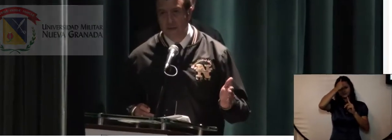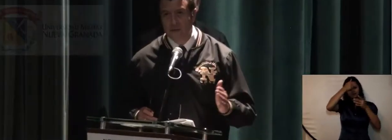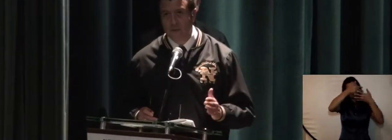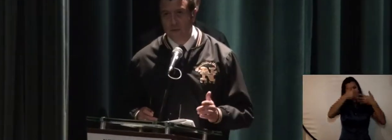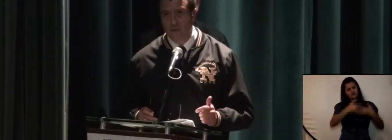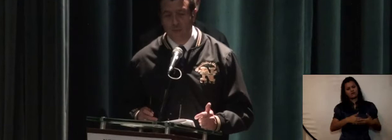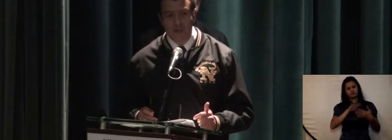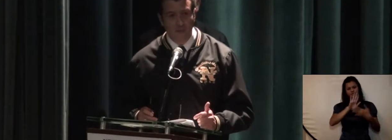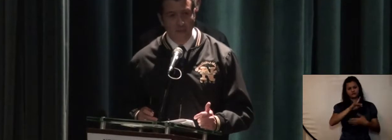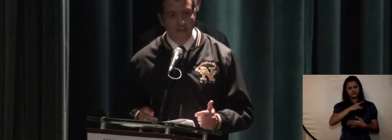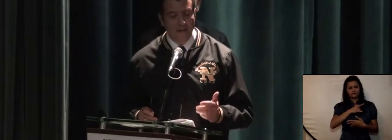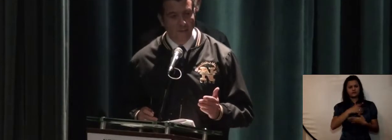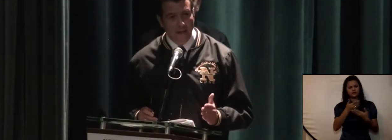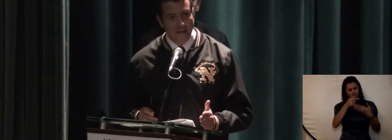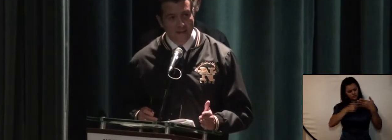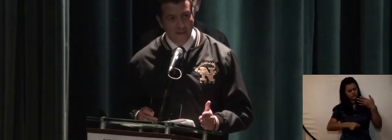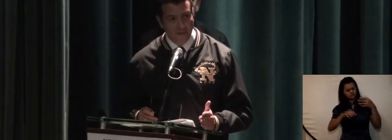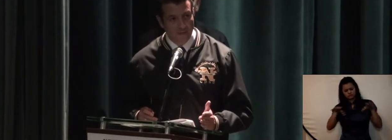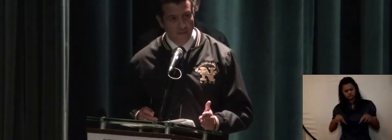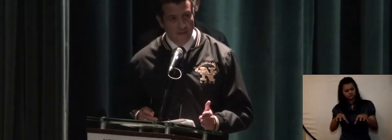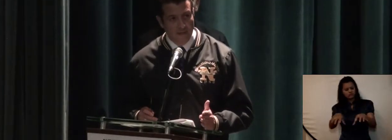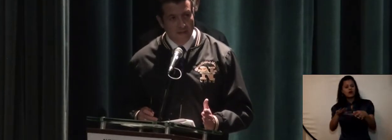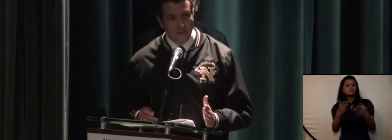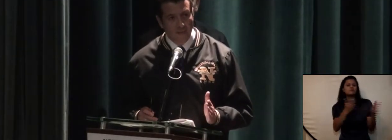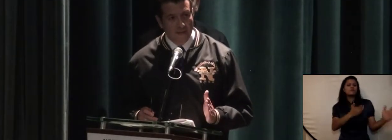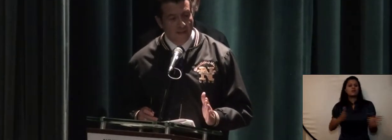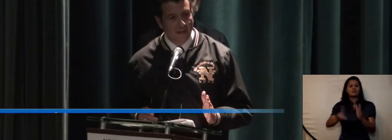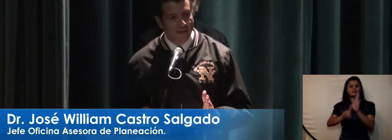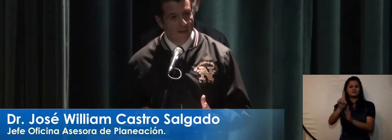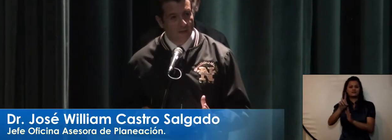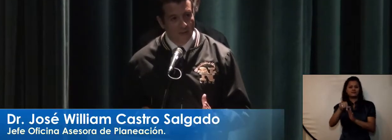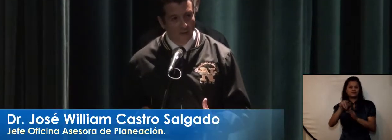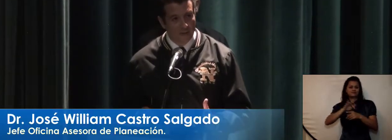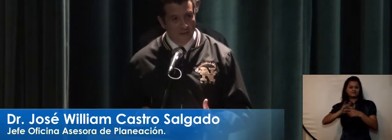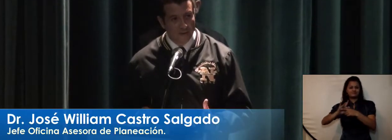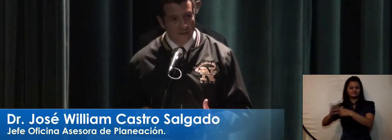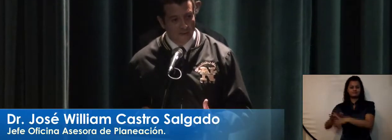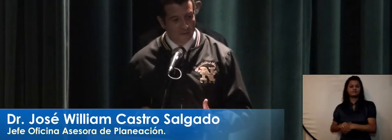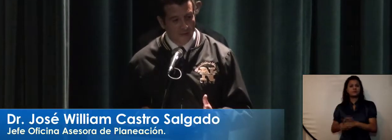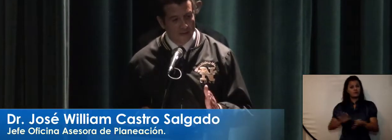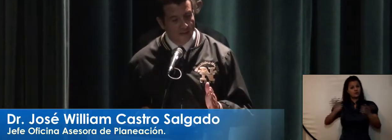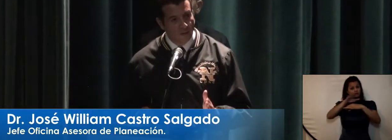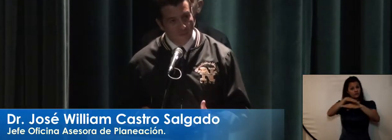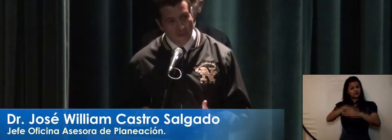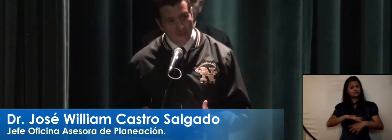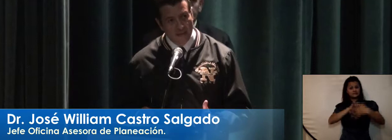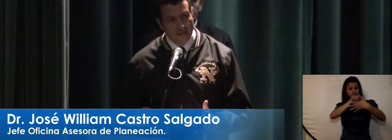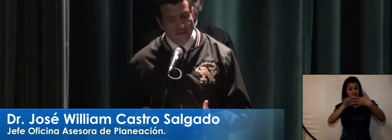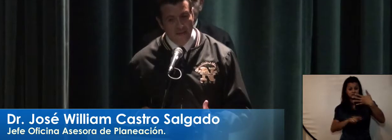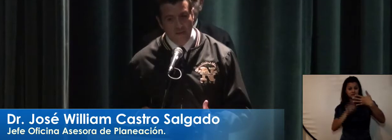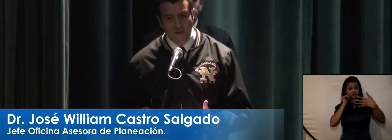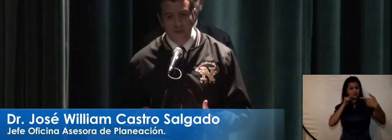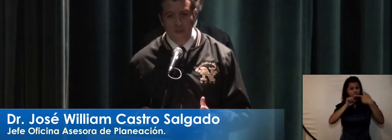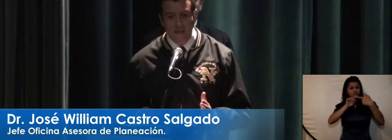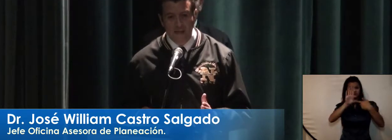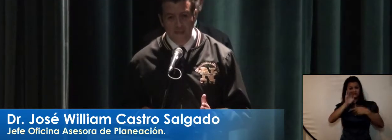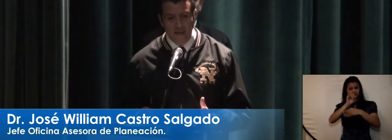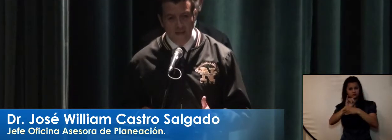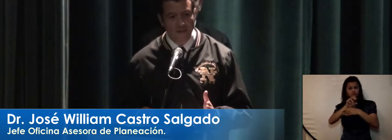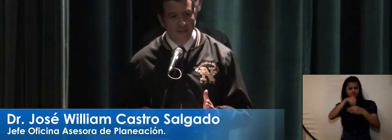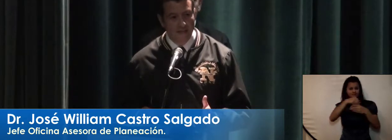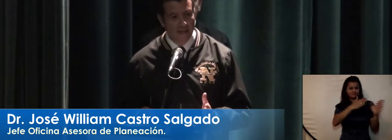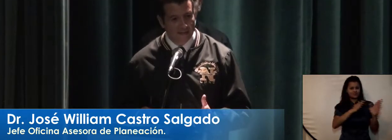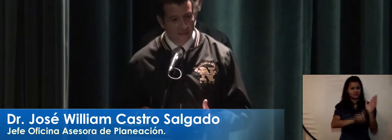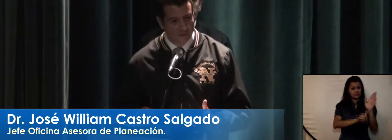operativo estos dos documentos mediante el plan de desarrollo es importante aclarar que los cinco objetivos institucionales que componen el plan de desarrollo se encuentran